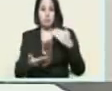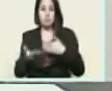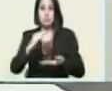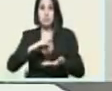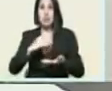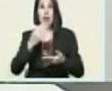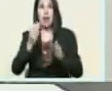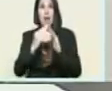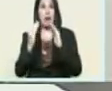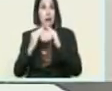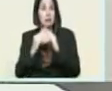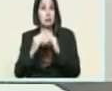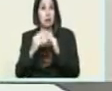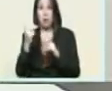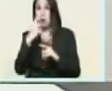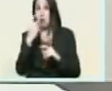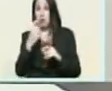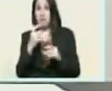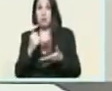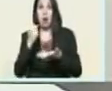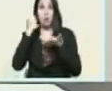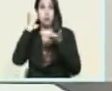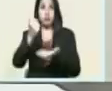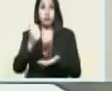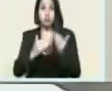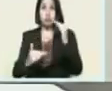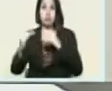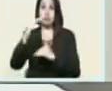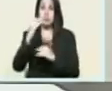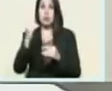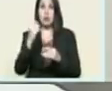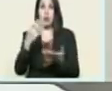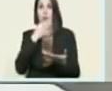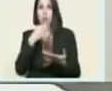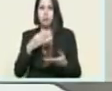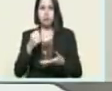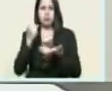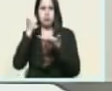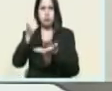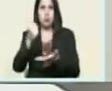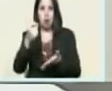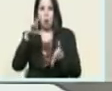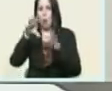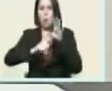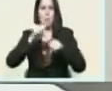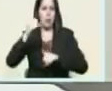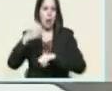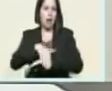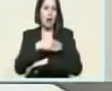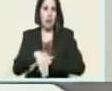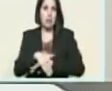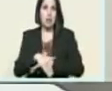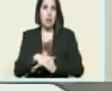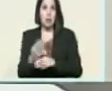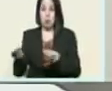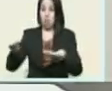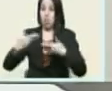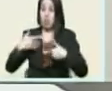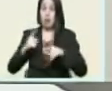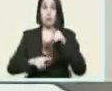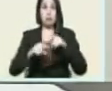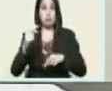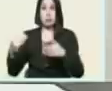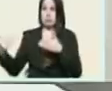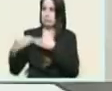bueno, lo que le falte con este aumento salarial, con el bono, sale y lo complementa en la compra en la calle. Si